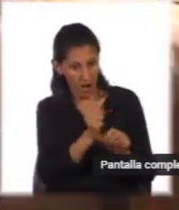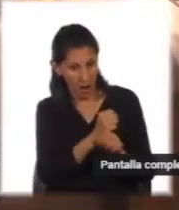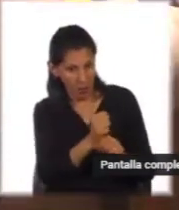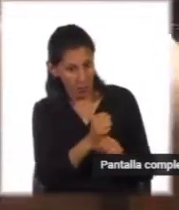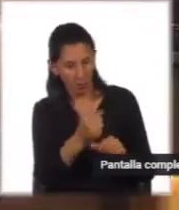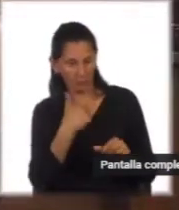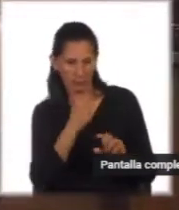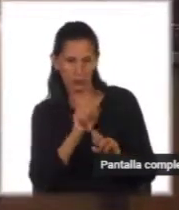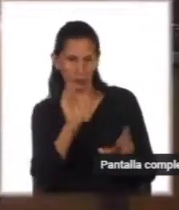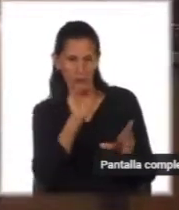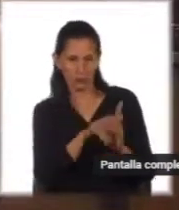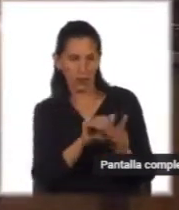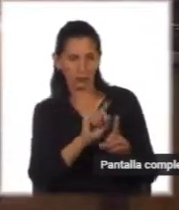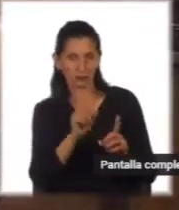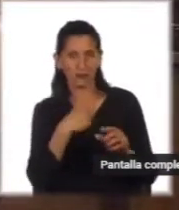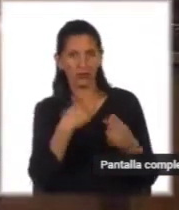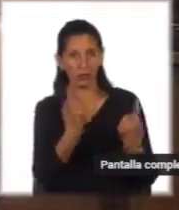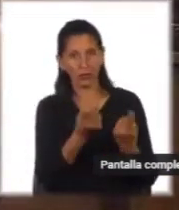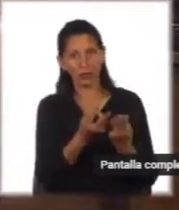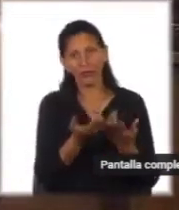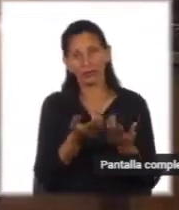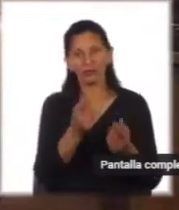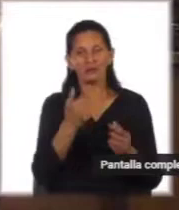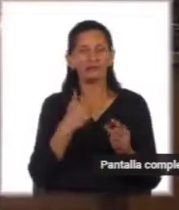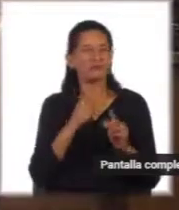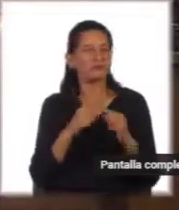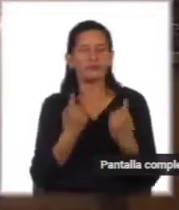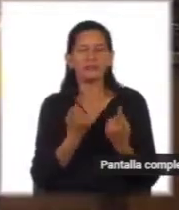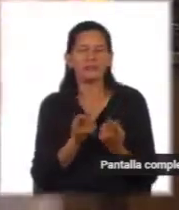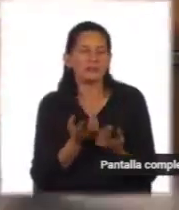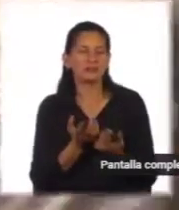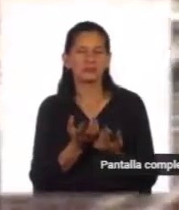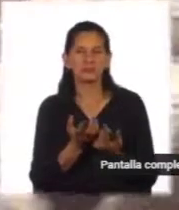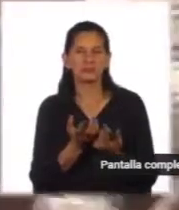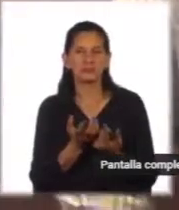votemos lo que estamos convencidos debemos de votar.